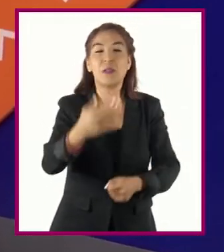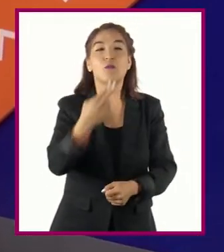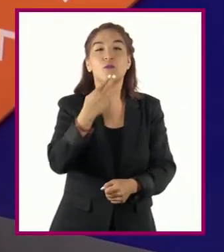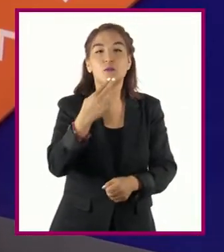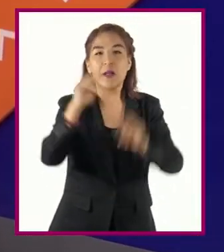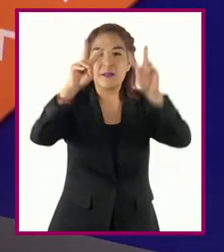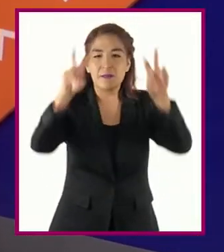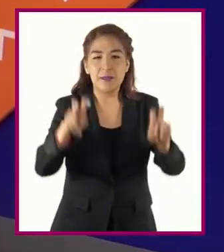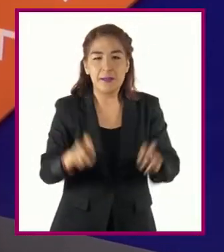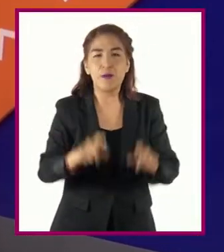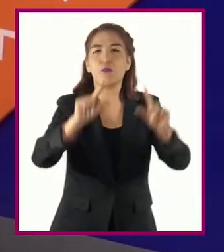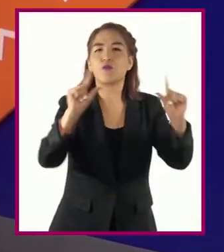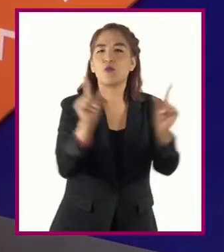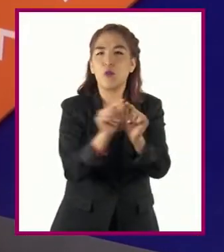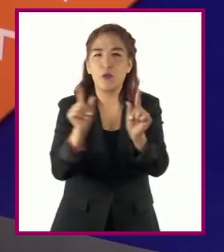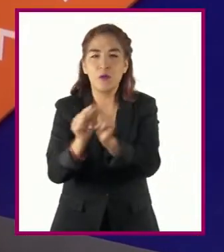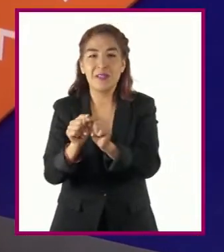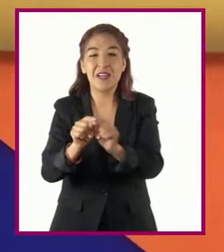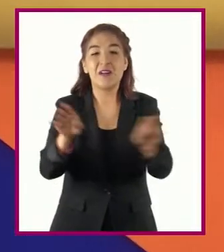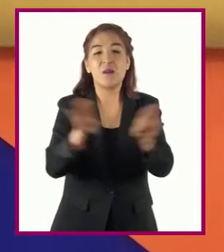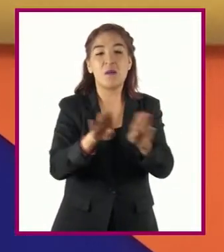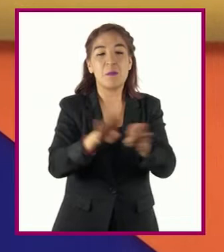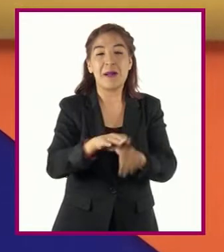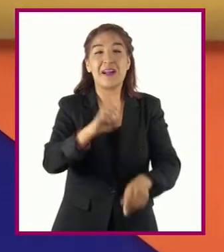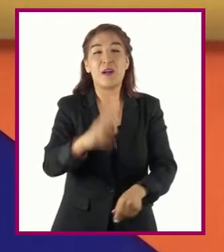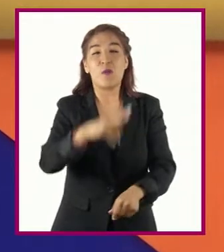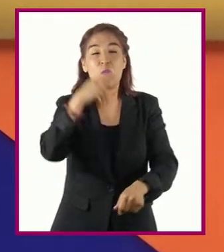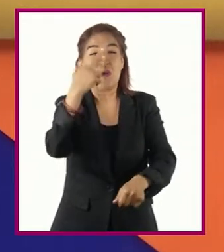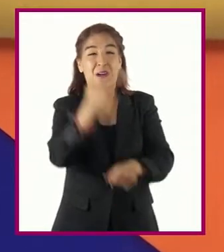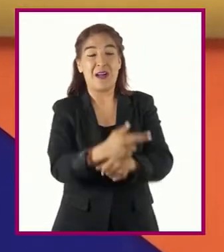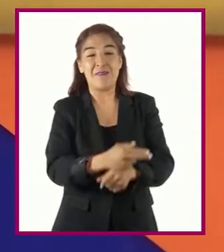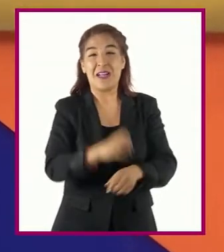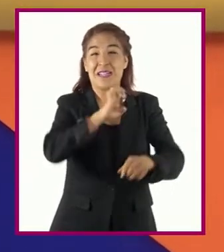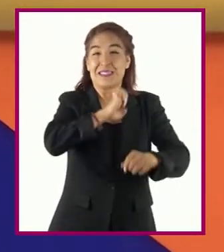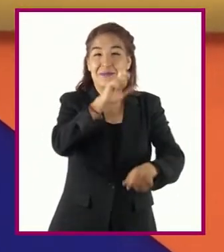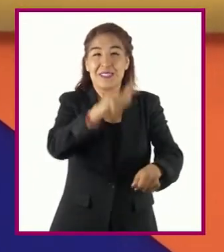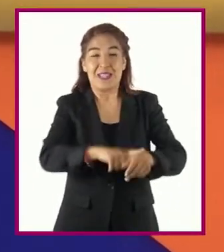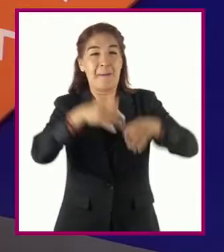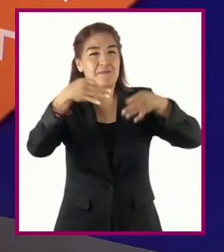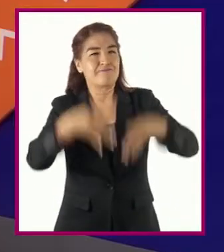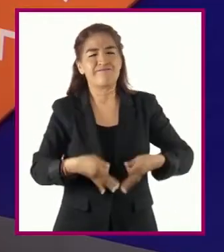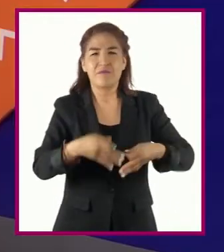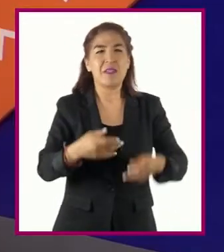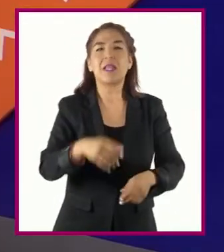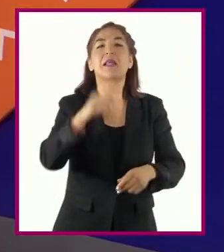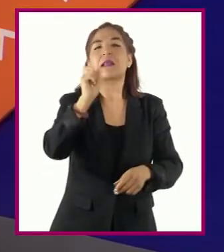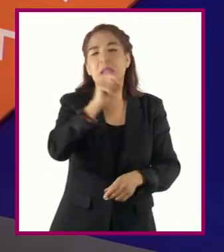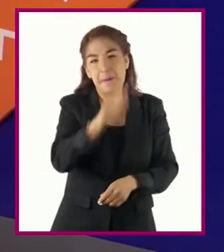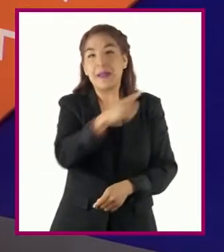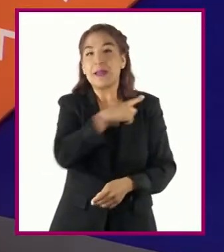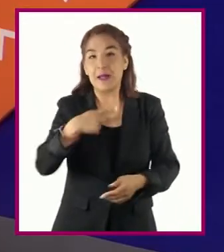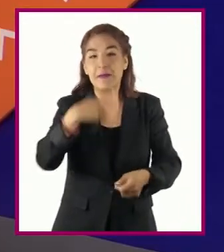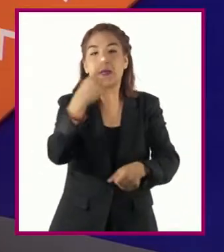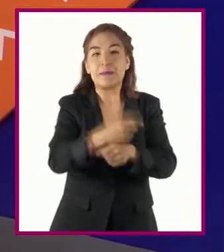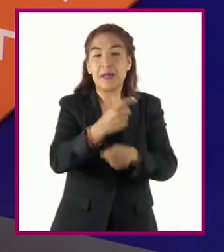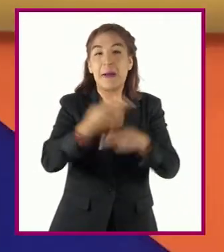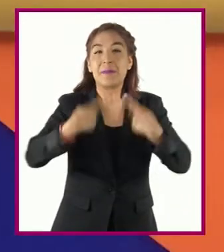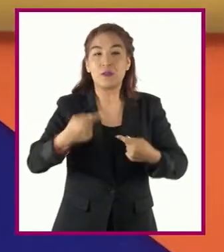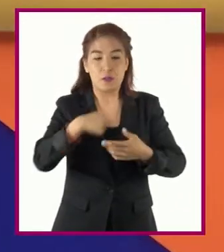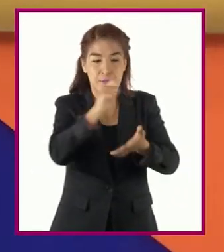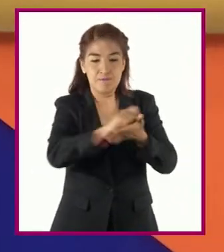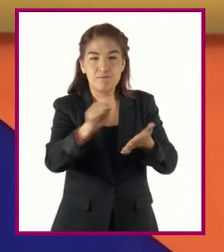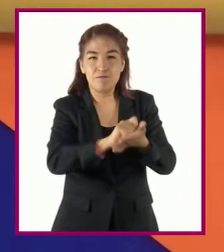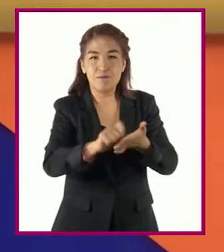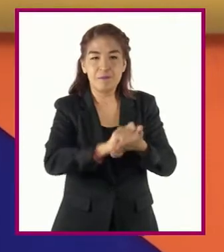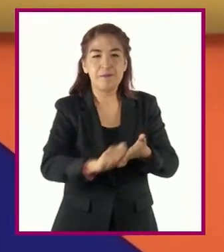frases cortas y evitando el vocabulario especializado. Suele escribirse en primera persona en voz activa.